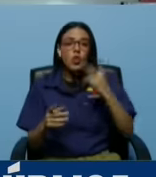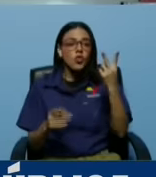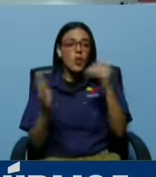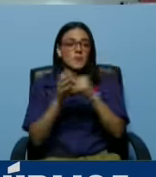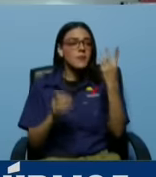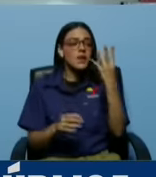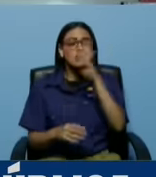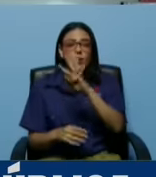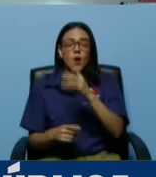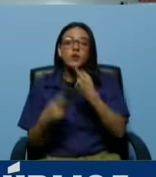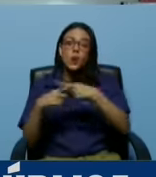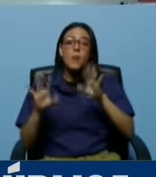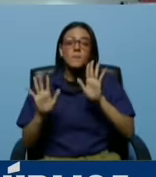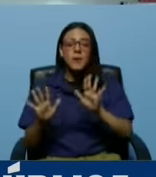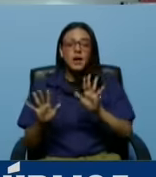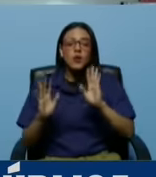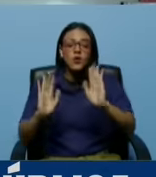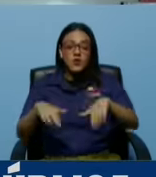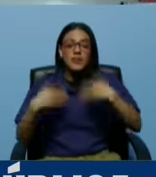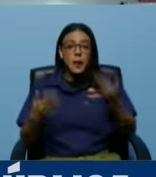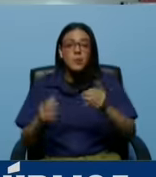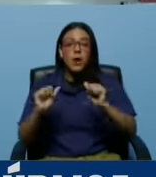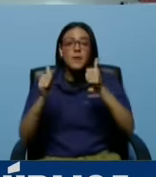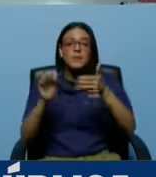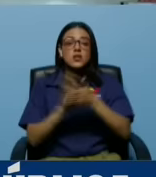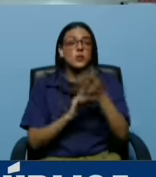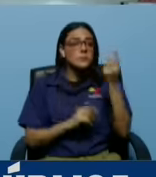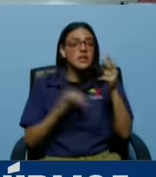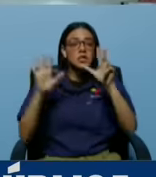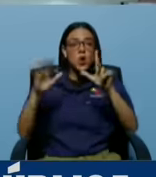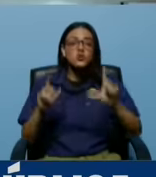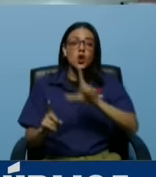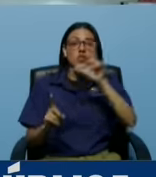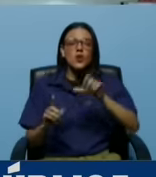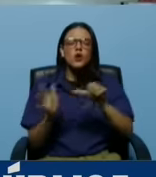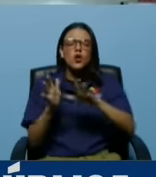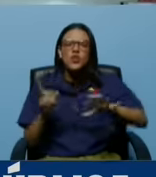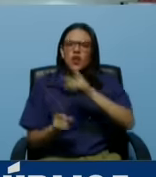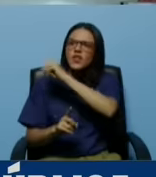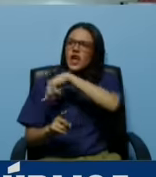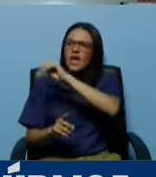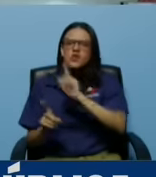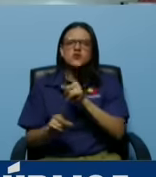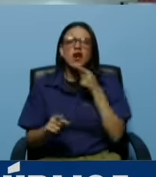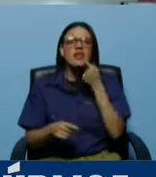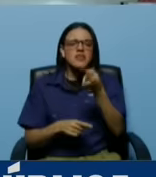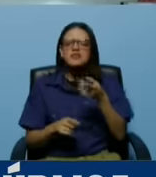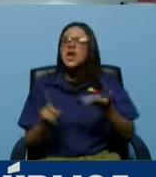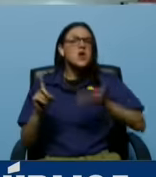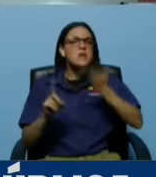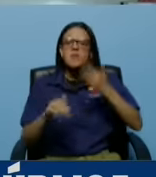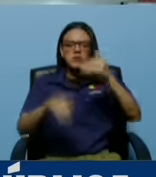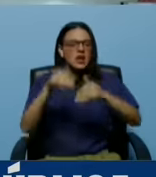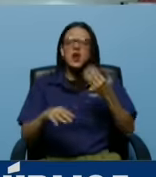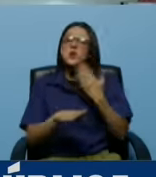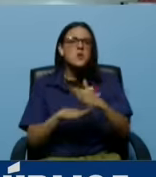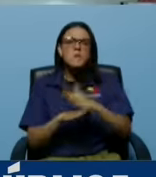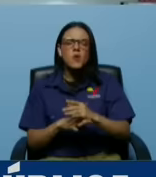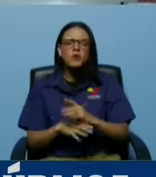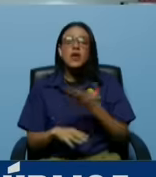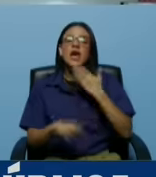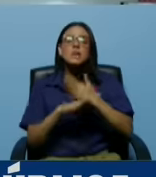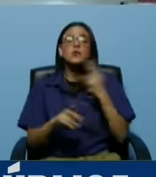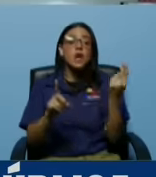pero particularmente después del 28 de julio, donde ellos ya decían que no eran importantes las elecciones, lo importante era